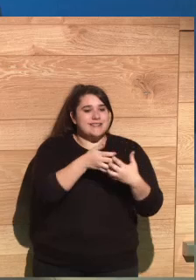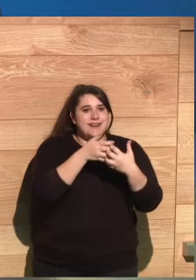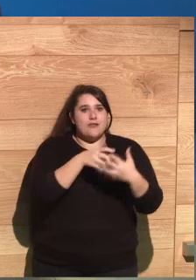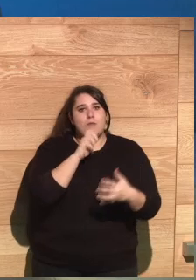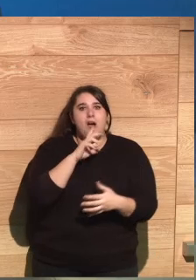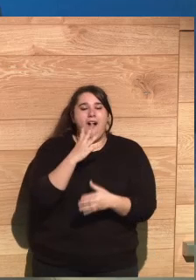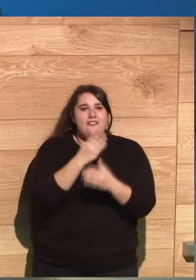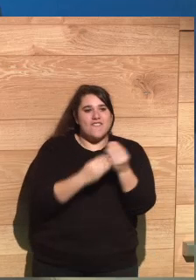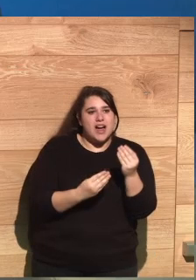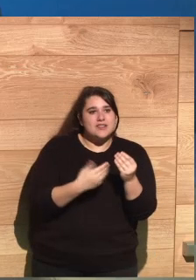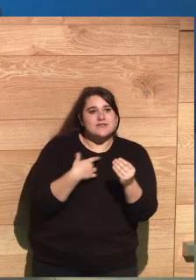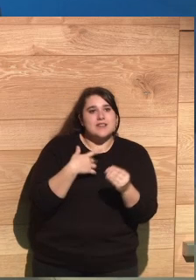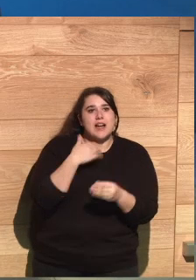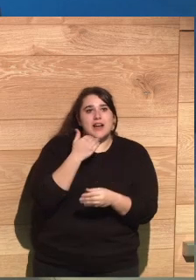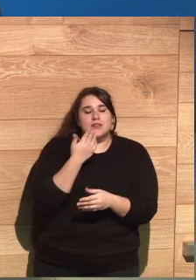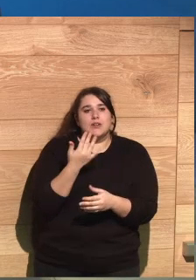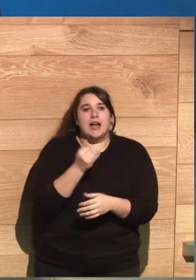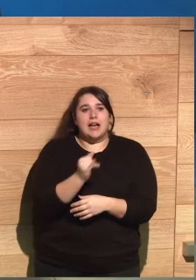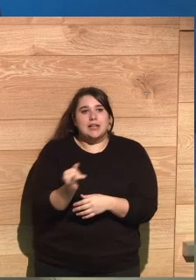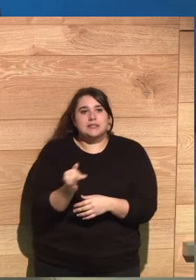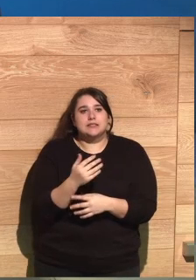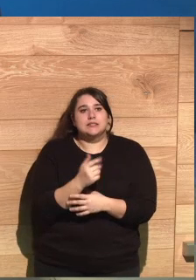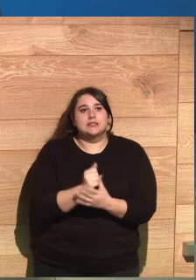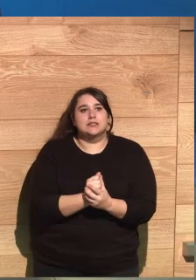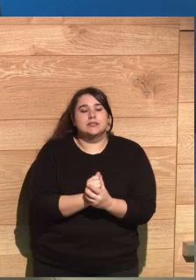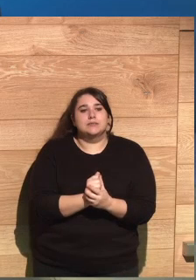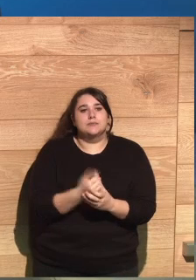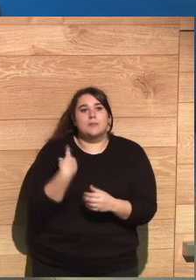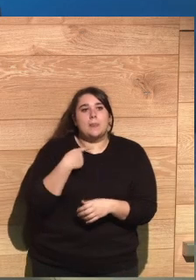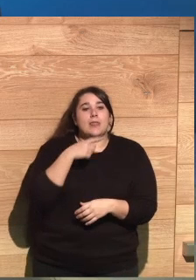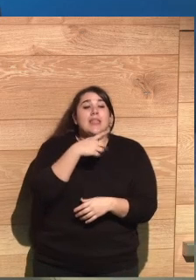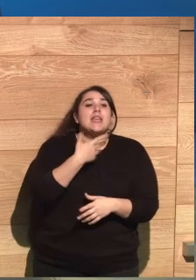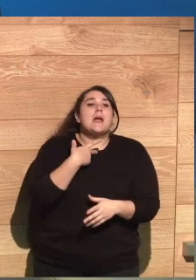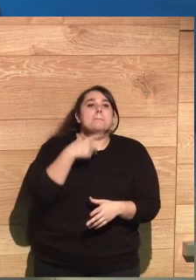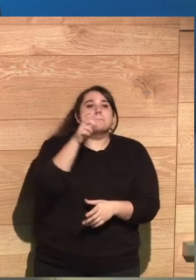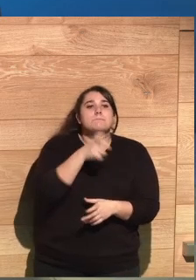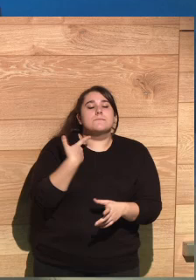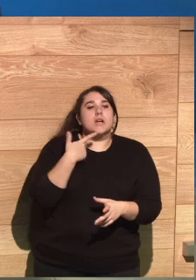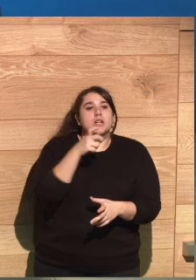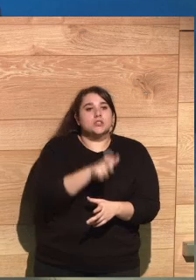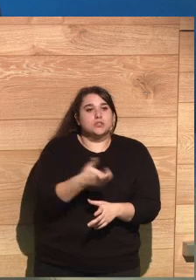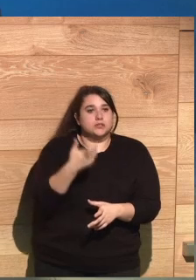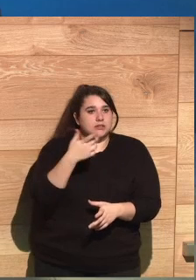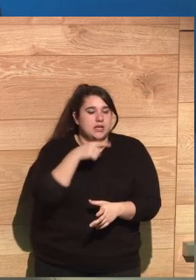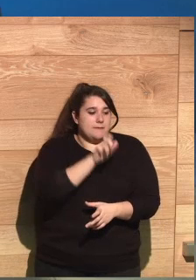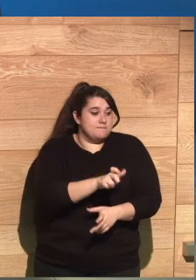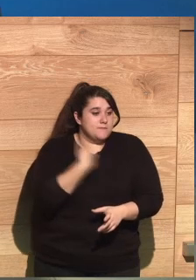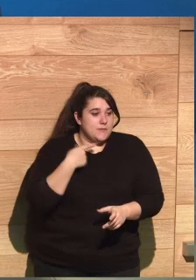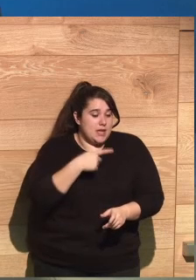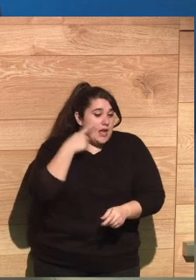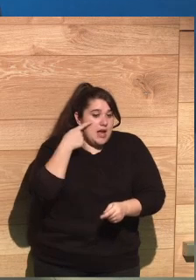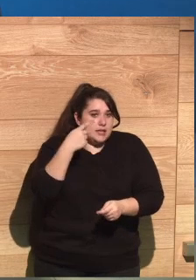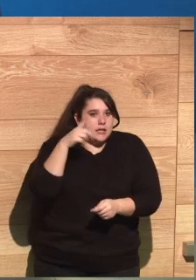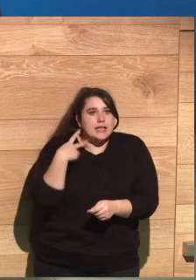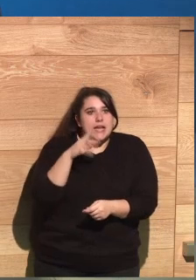fracasadas, ¿no? Hay un libro de un general norteamericano que estuvo en el diseño de Irak y de Afganistán, y también ha estado en